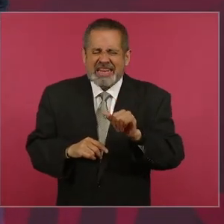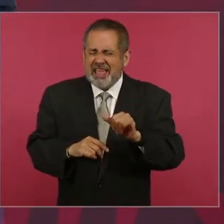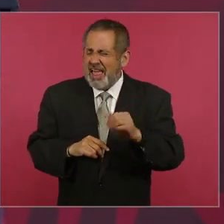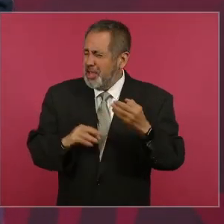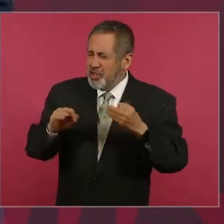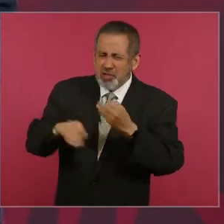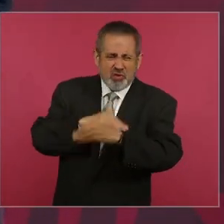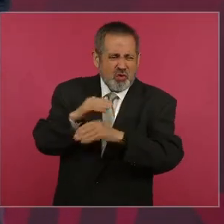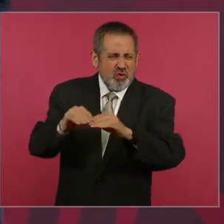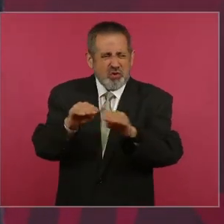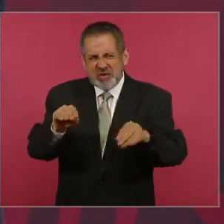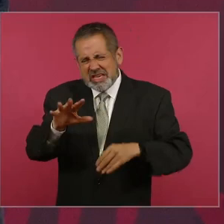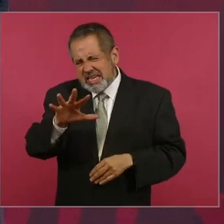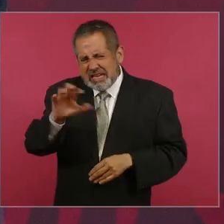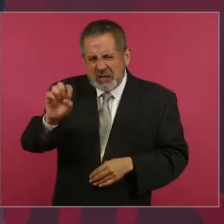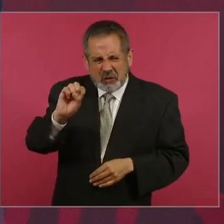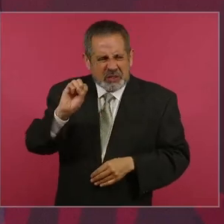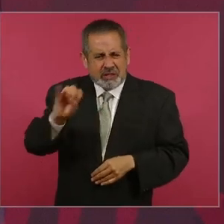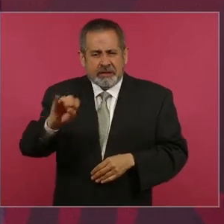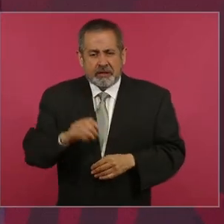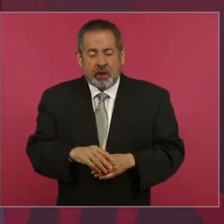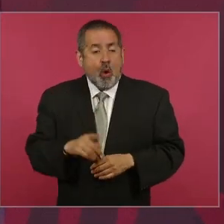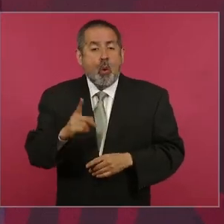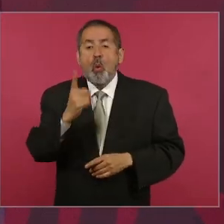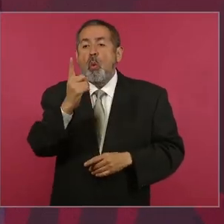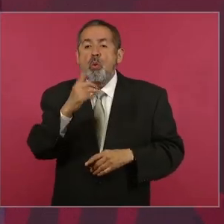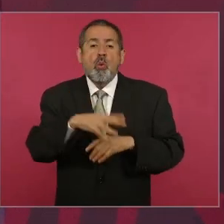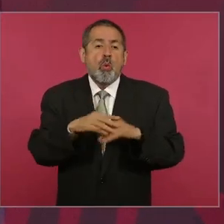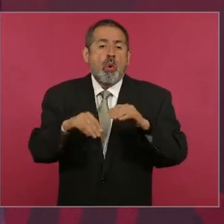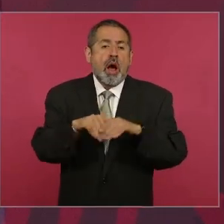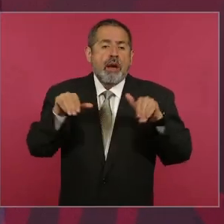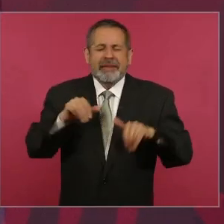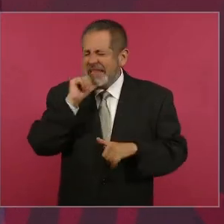ni una abstención.